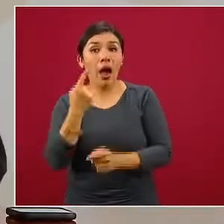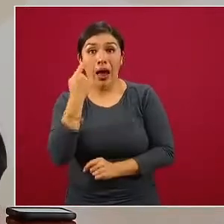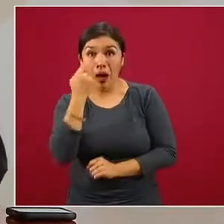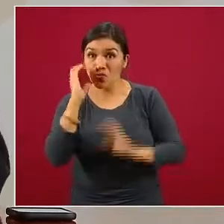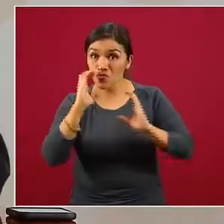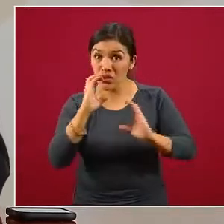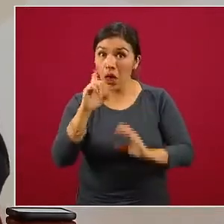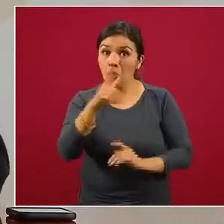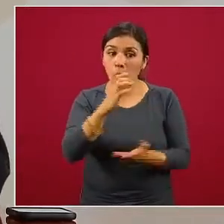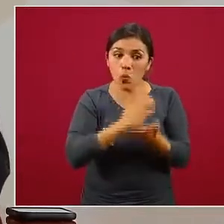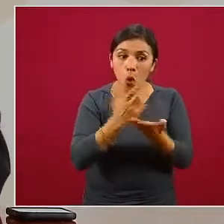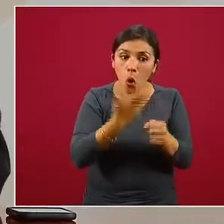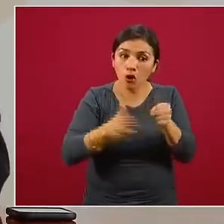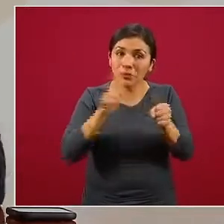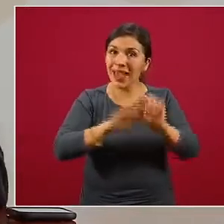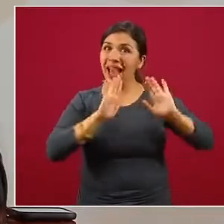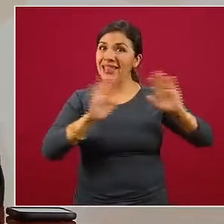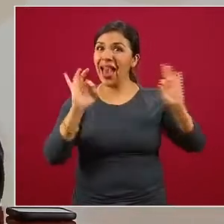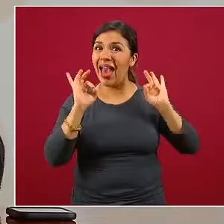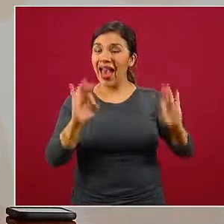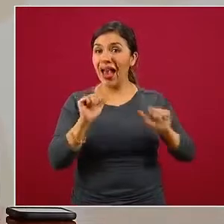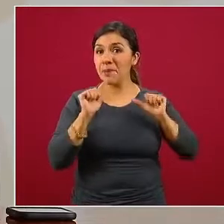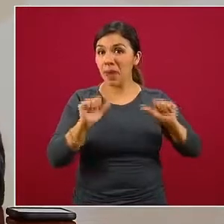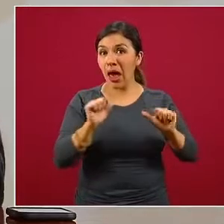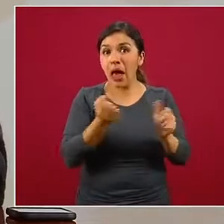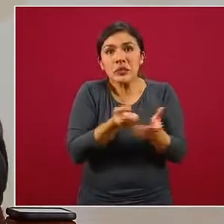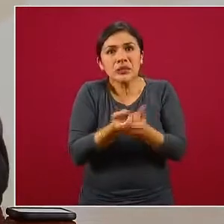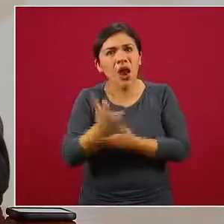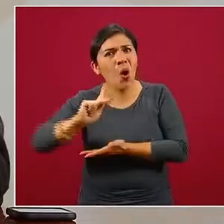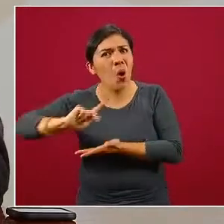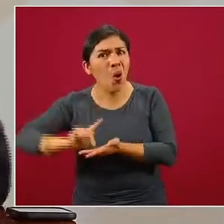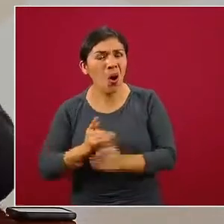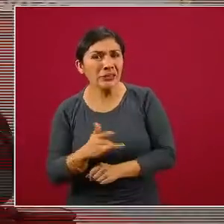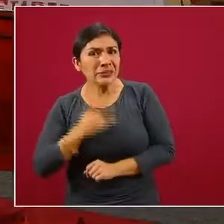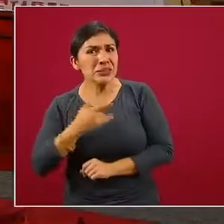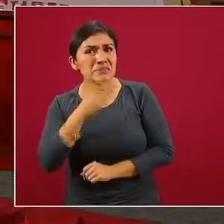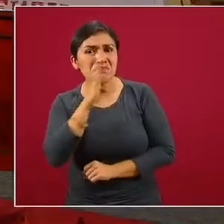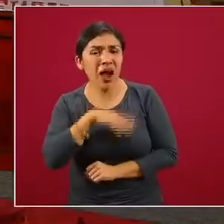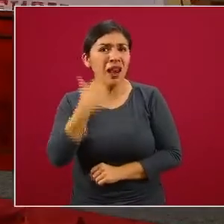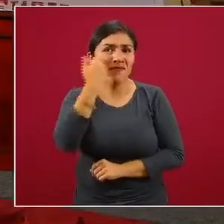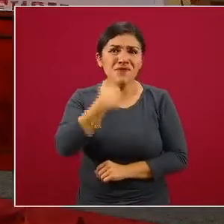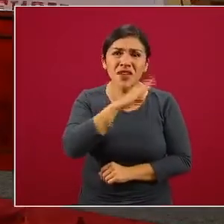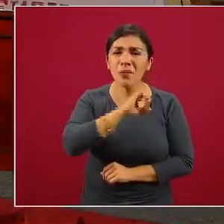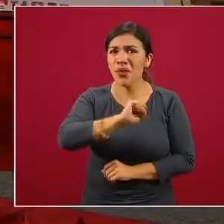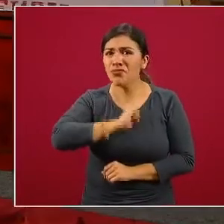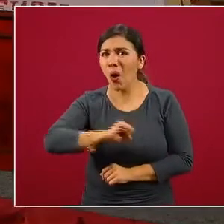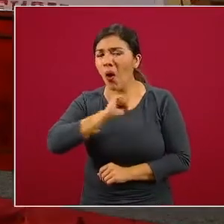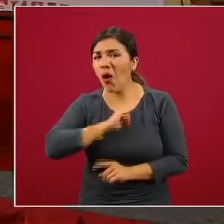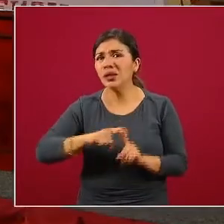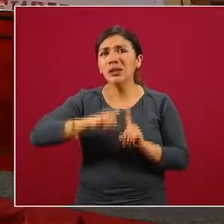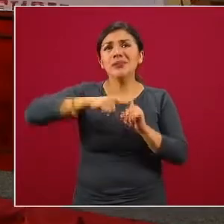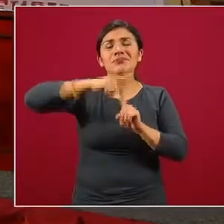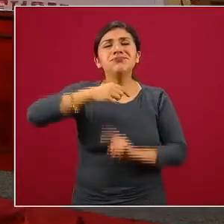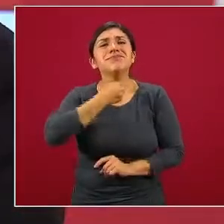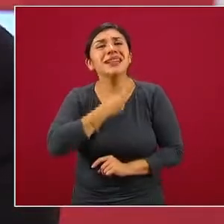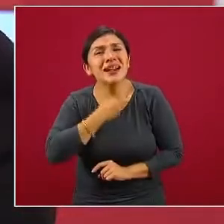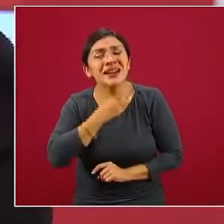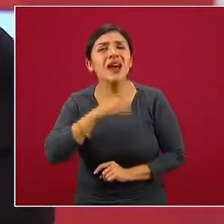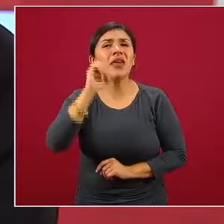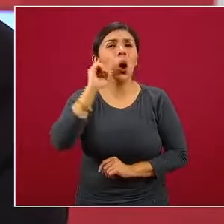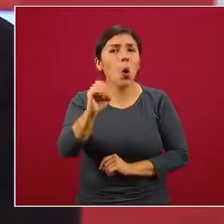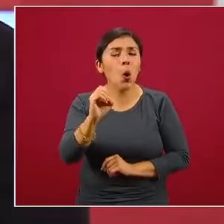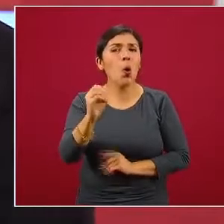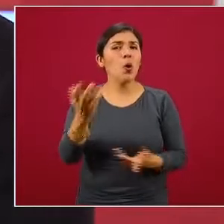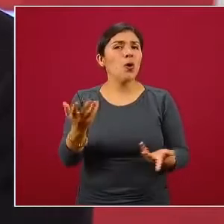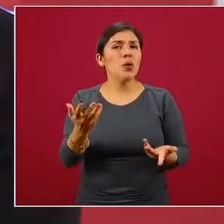de ser dado de alta la persona presentara los síntomas nuevamente, la fiebre, la tos, el dolor de garganta o con